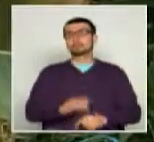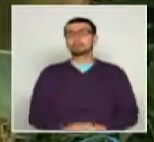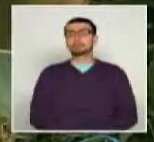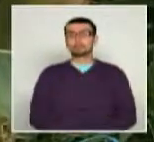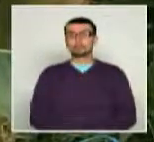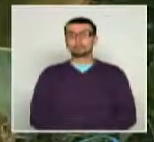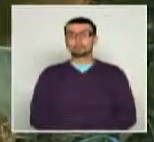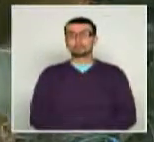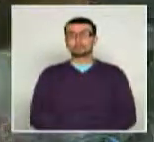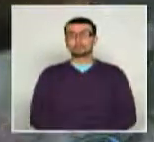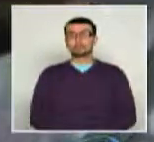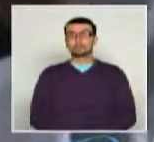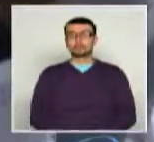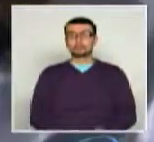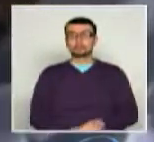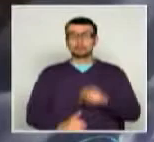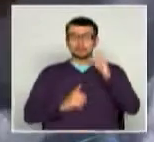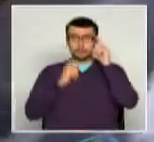regresamos.